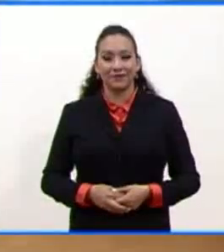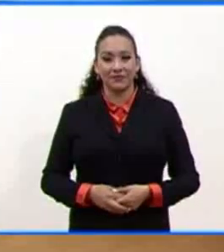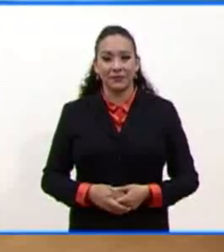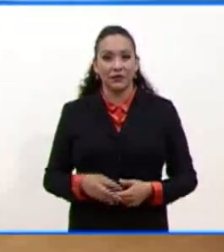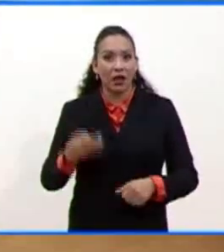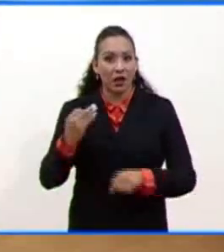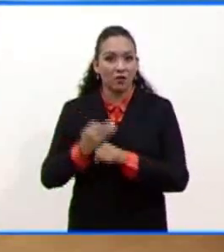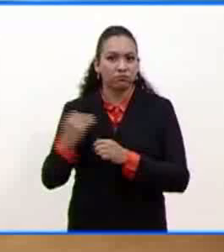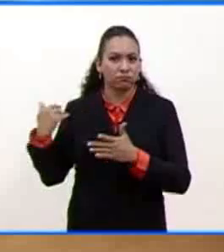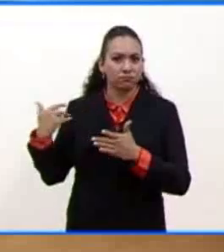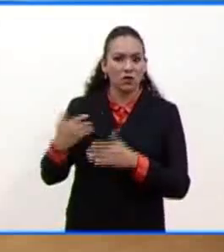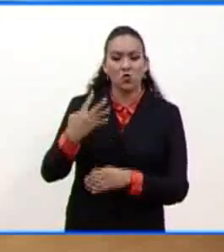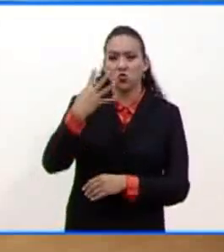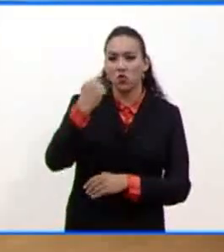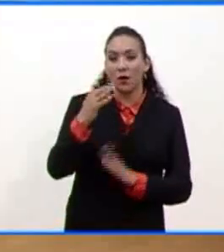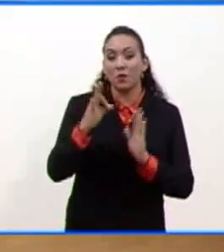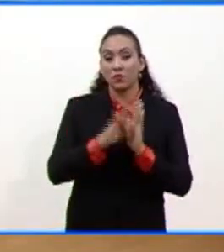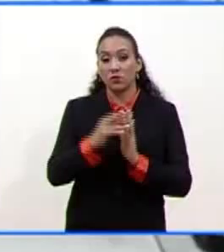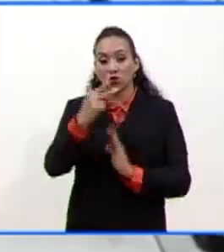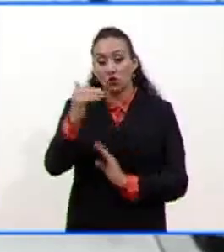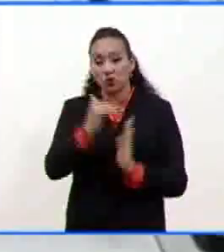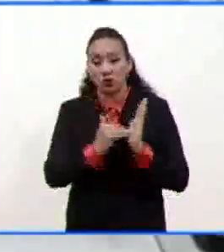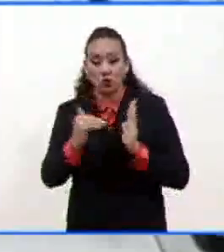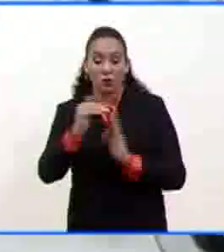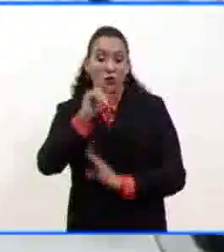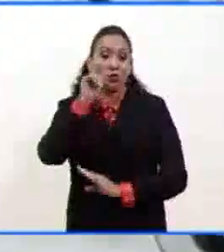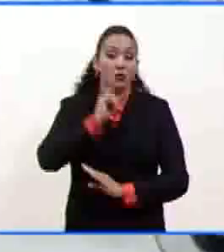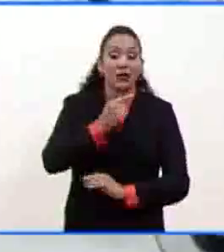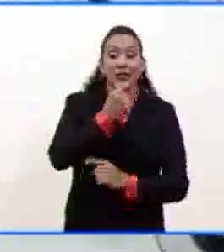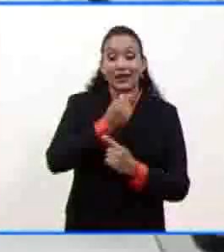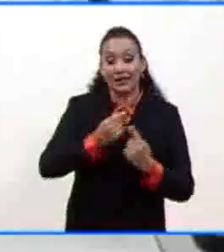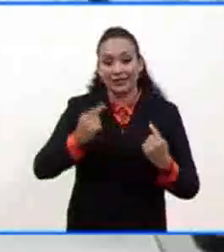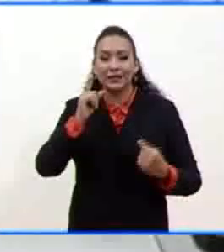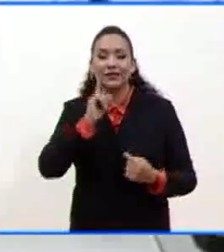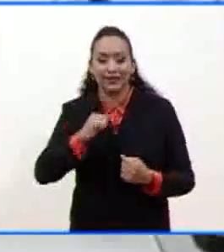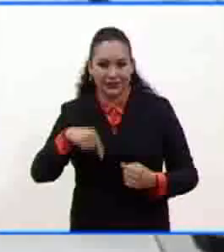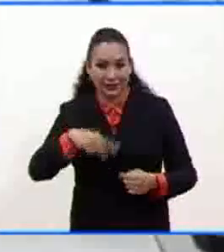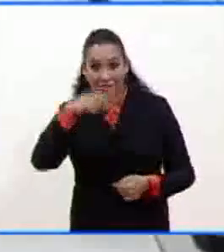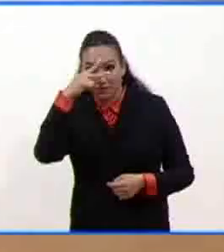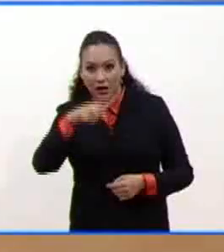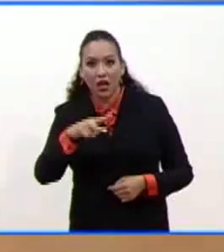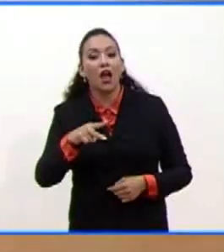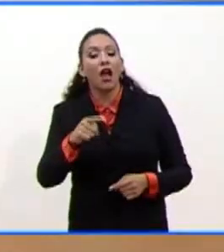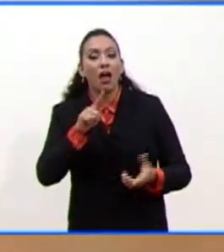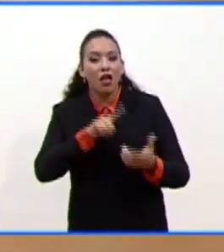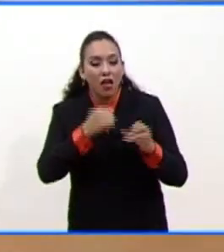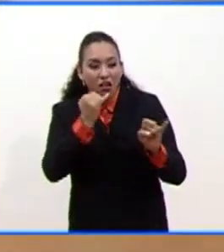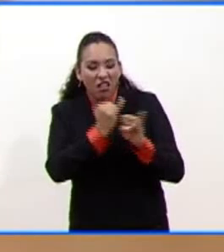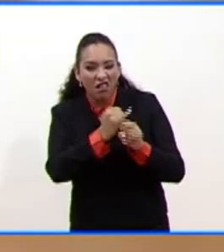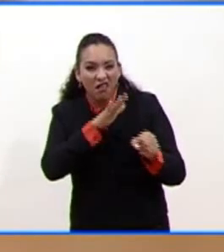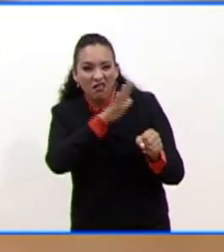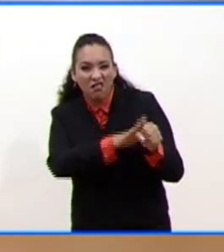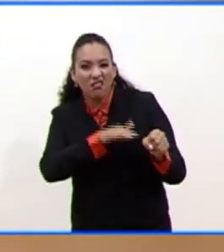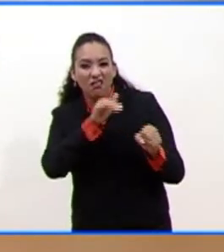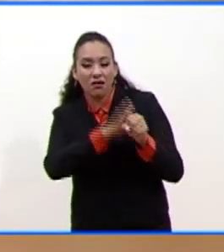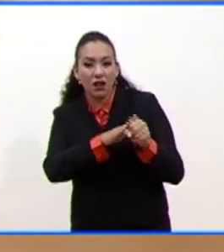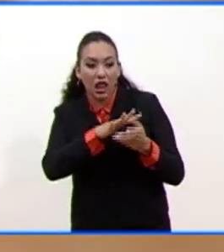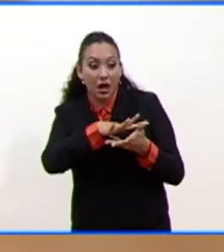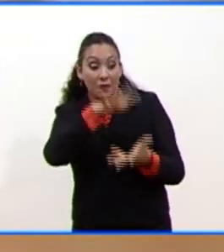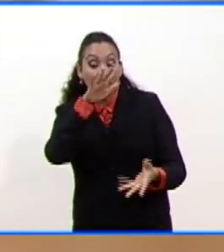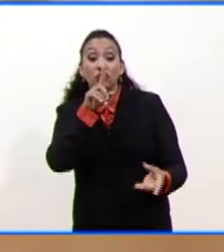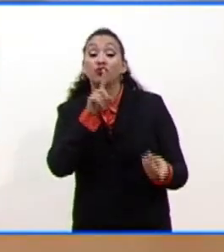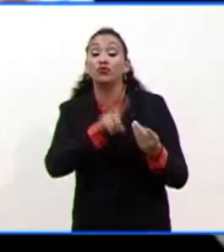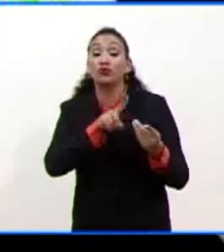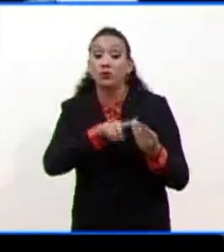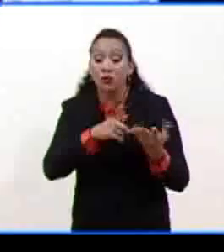Al día de hoy, al menos 9.8 millones de mujeres y niñas en México han sufrido ciberacoso, en la mayoría de